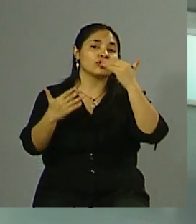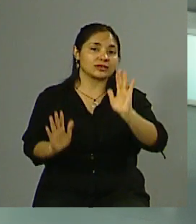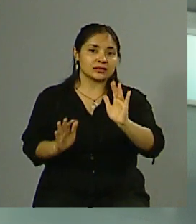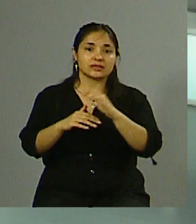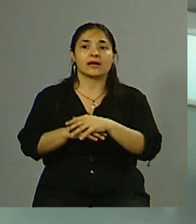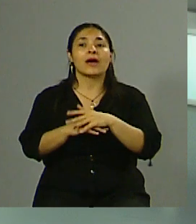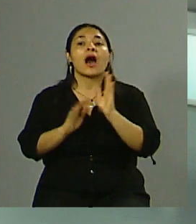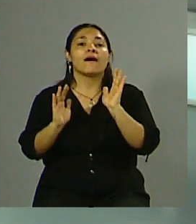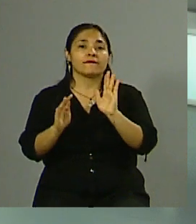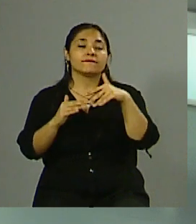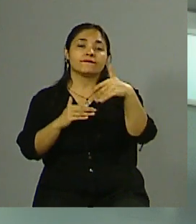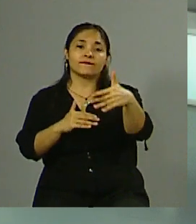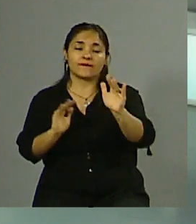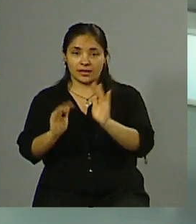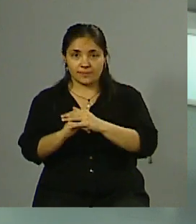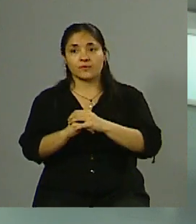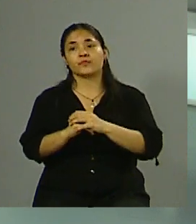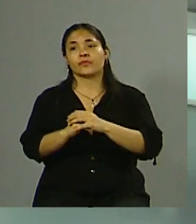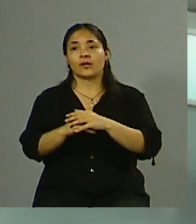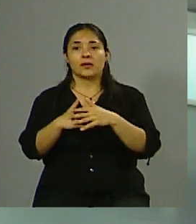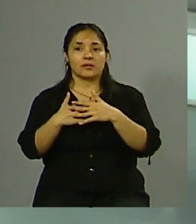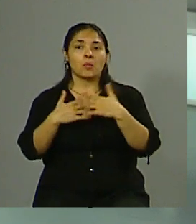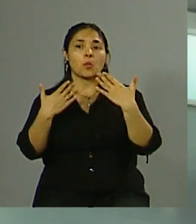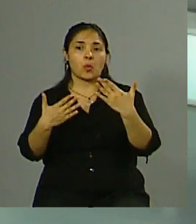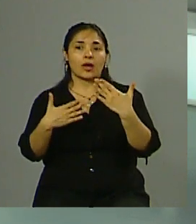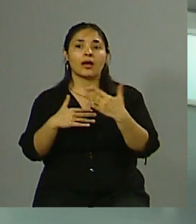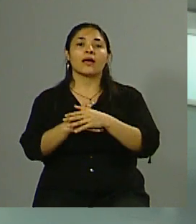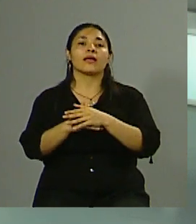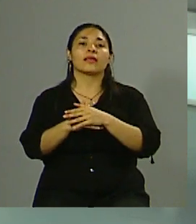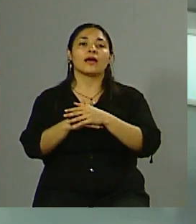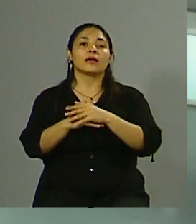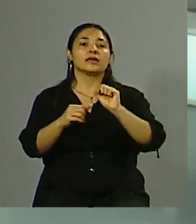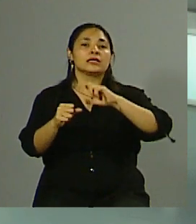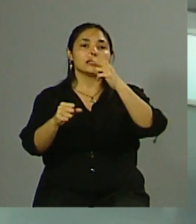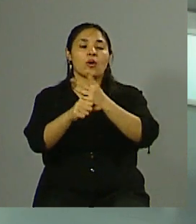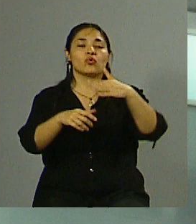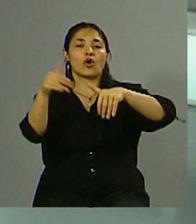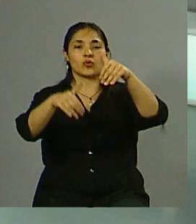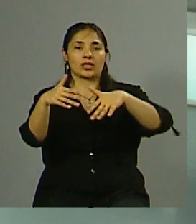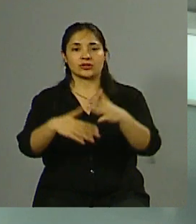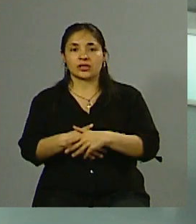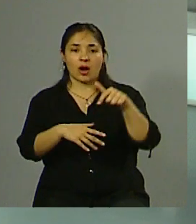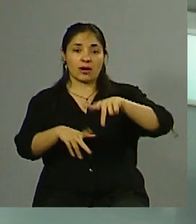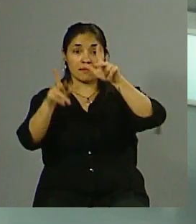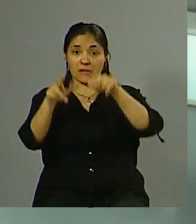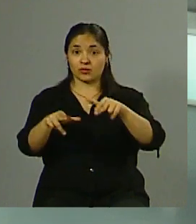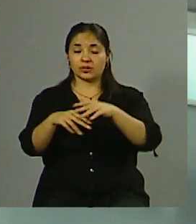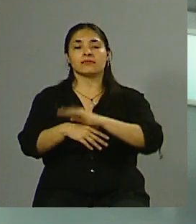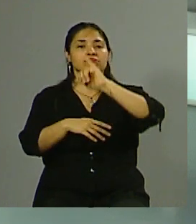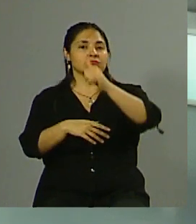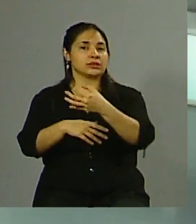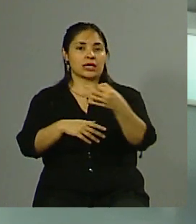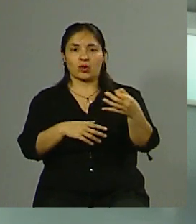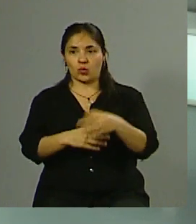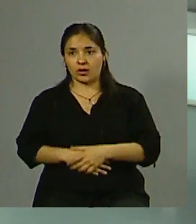viene el uno más, ¿no? Uno más en caso de que haya balotaje. Segunda vuelta, así es. Bueno, con esto nos vamos a la pausa, Noelia. Así es,